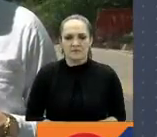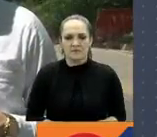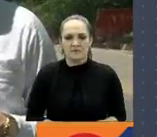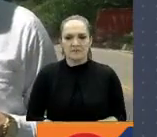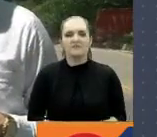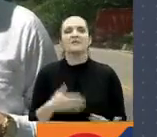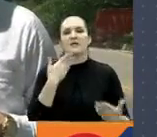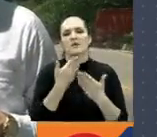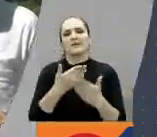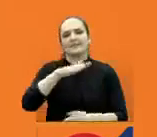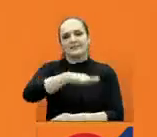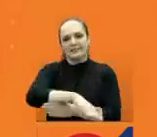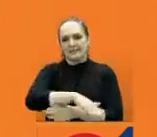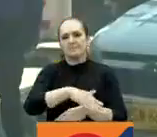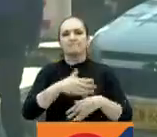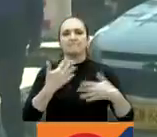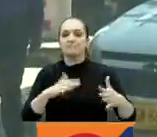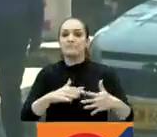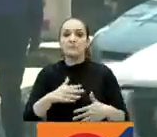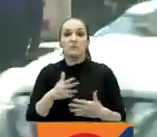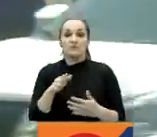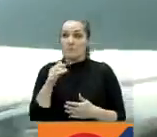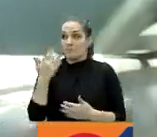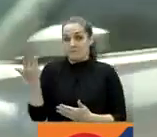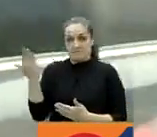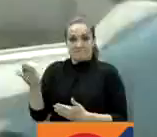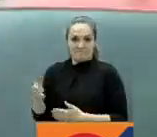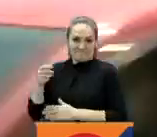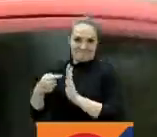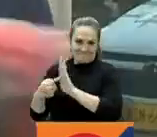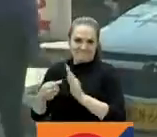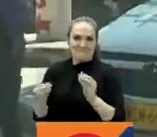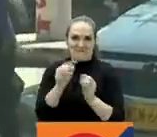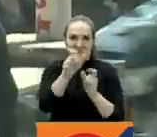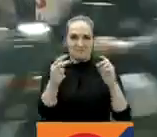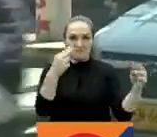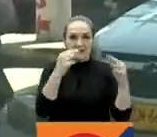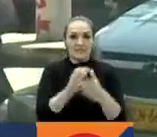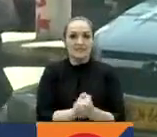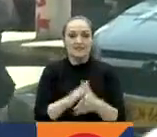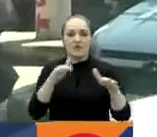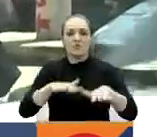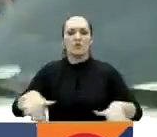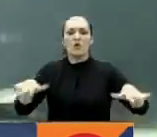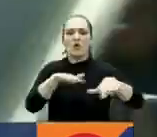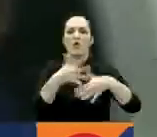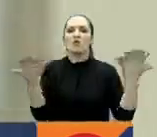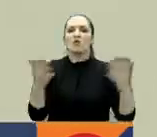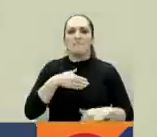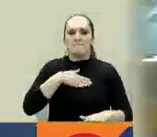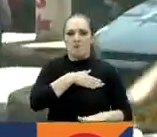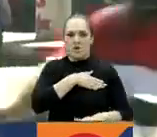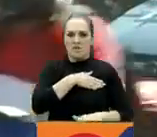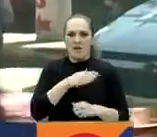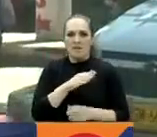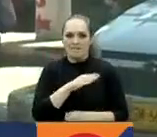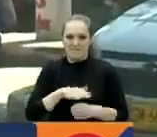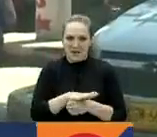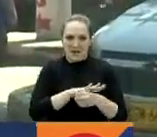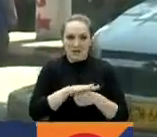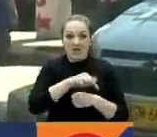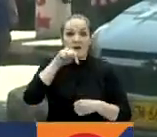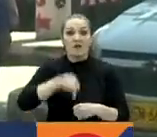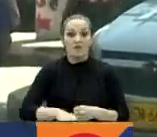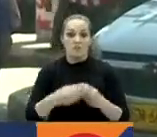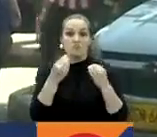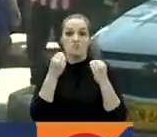Buenas tardes, José y televidentes. Los saludo desde el bulevar del barrio Simón Bolívar. Desde este punto de ciudad funcionan